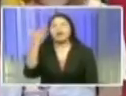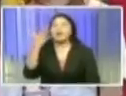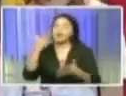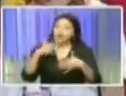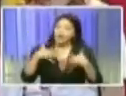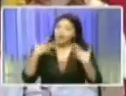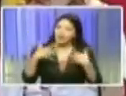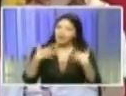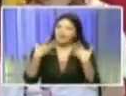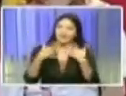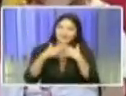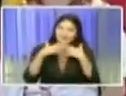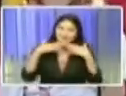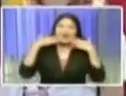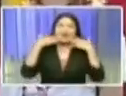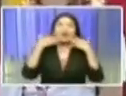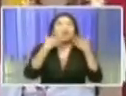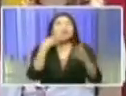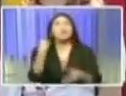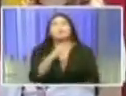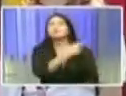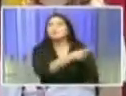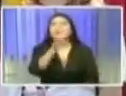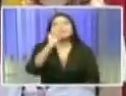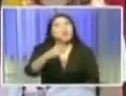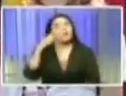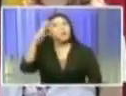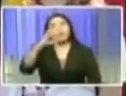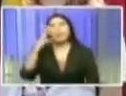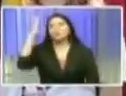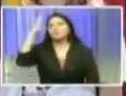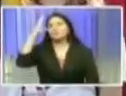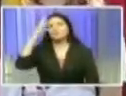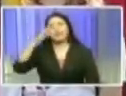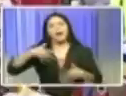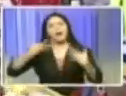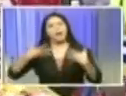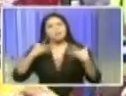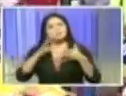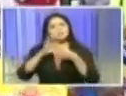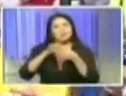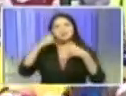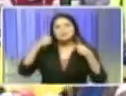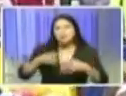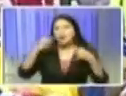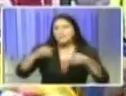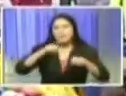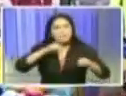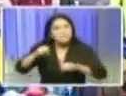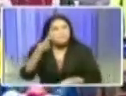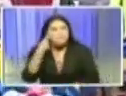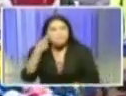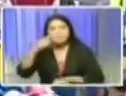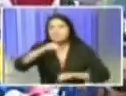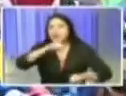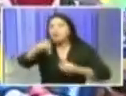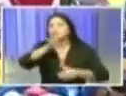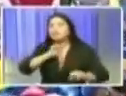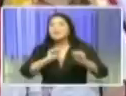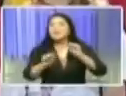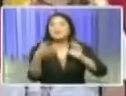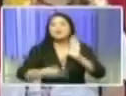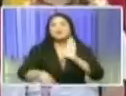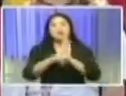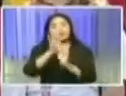alegría. La juventud tiene que ser conciencia y alegría movilizada permanentemente en defensa de su